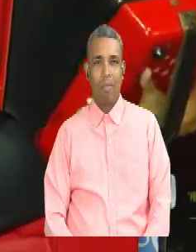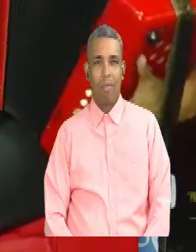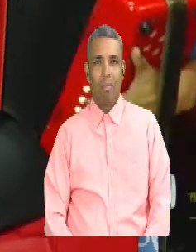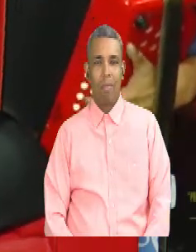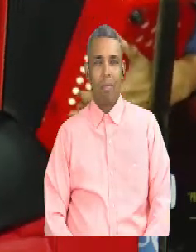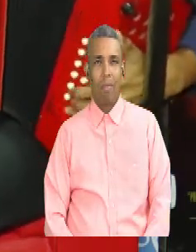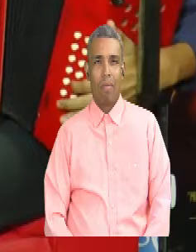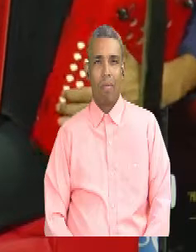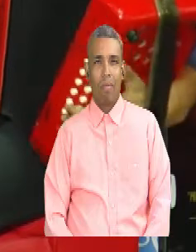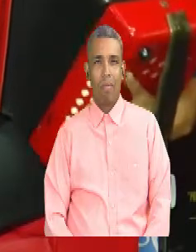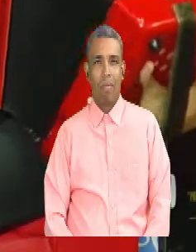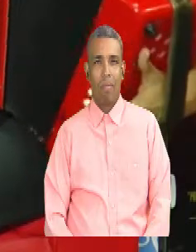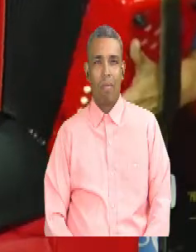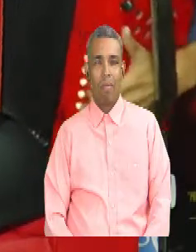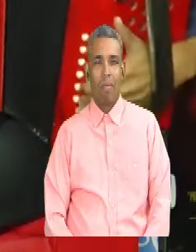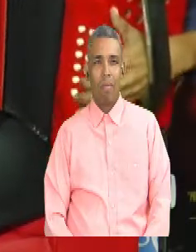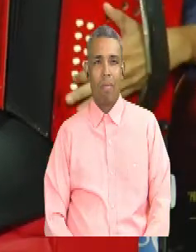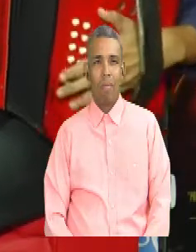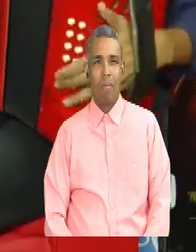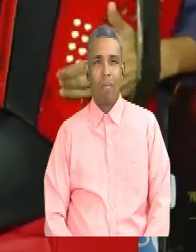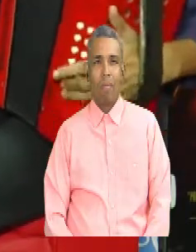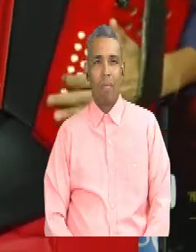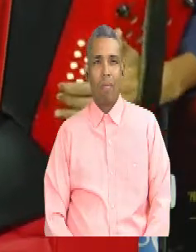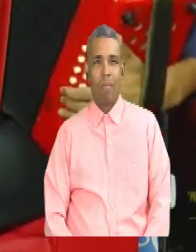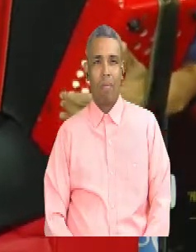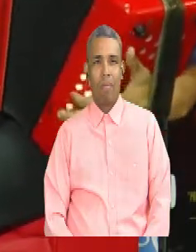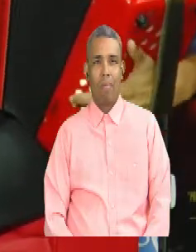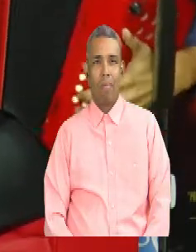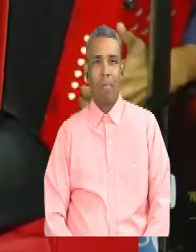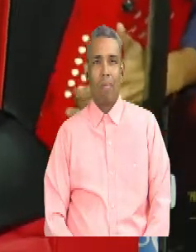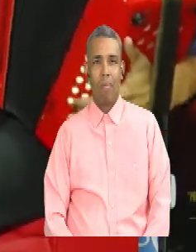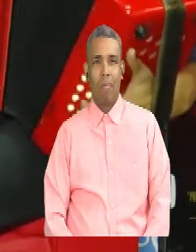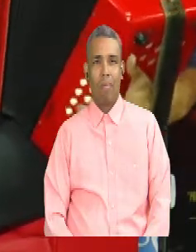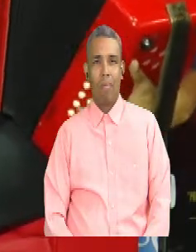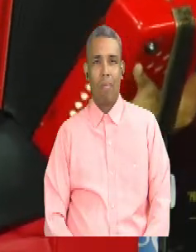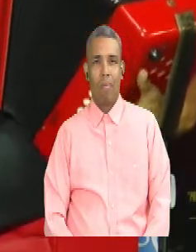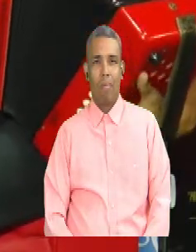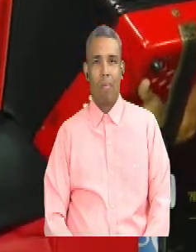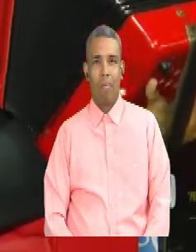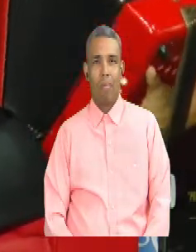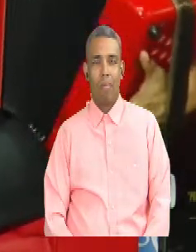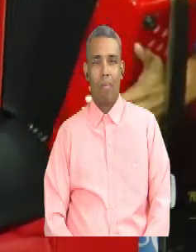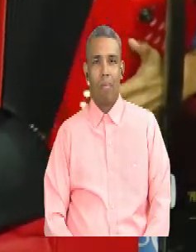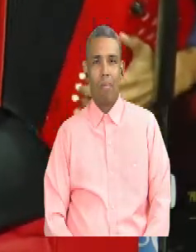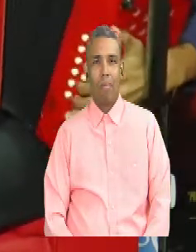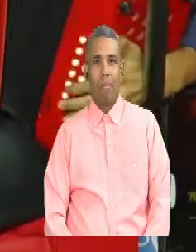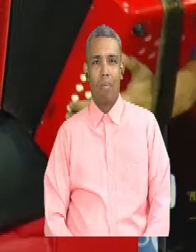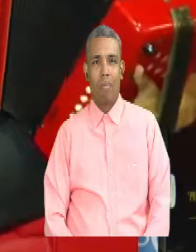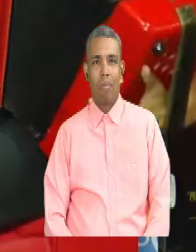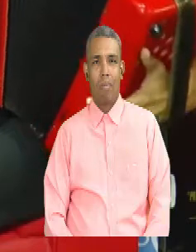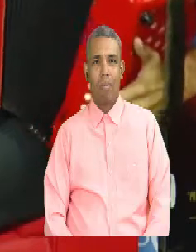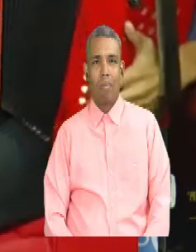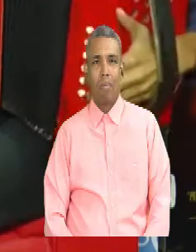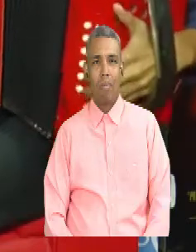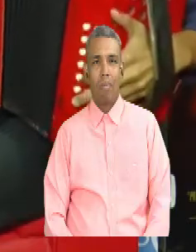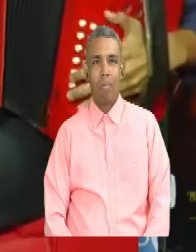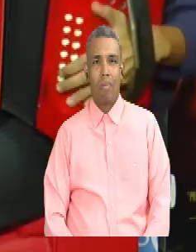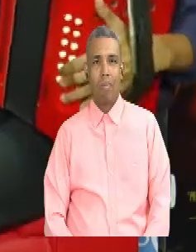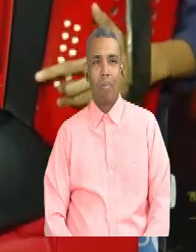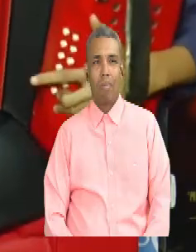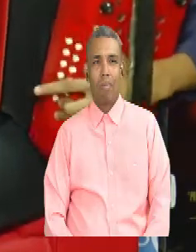con nubes blancas que diga Dalú. Después le pongo un letrero muy grande con nubes blancas que diga Dalú.